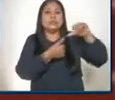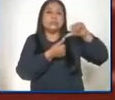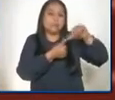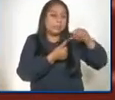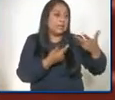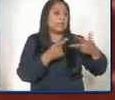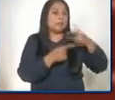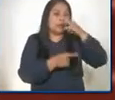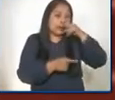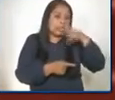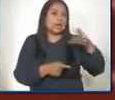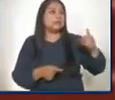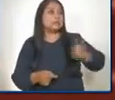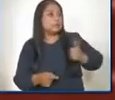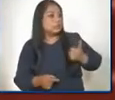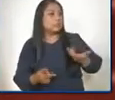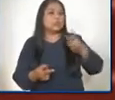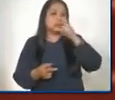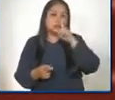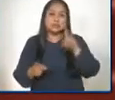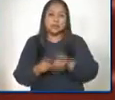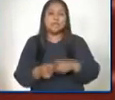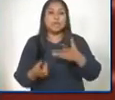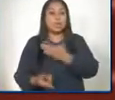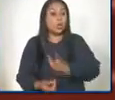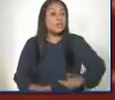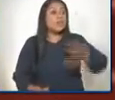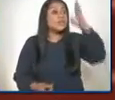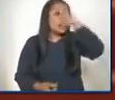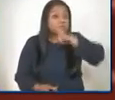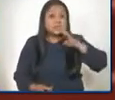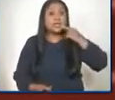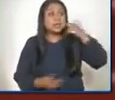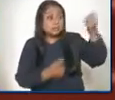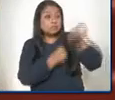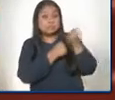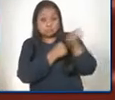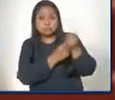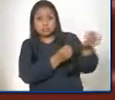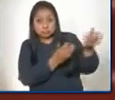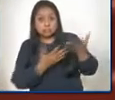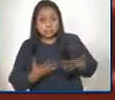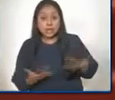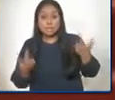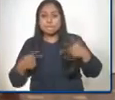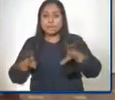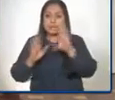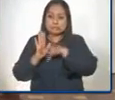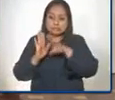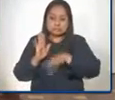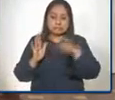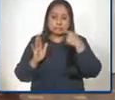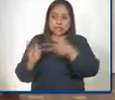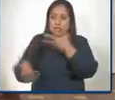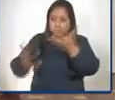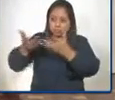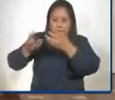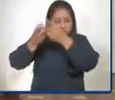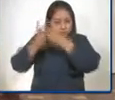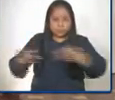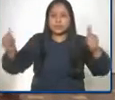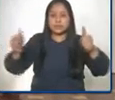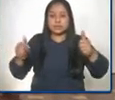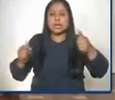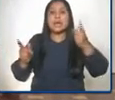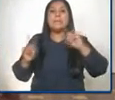centroamericanos, mexicanos, canadienses. Incluso el gobierno de Brasil nos apoyó también para poder mitigar y apagar ese fuego.